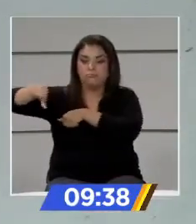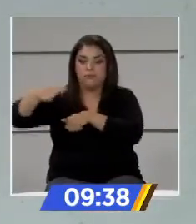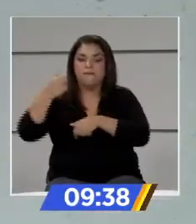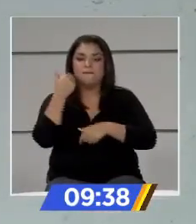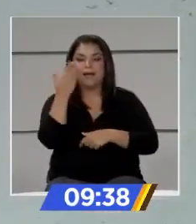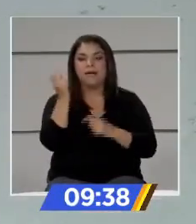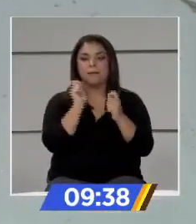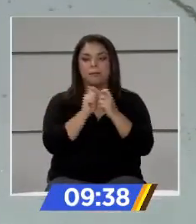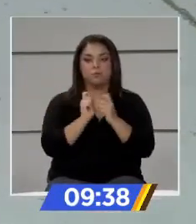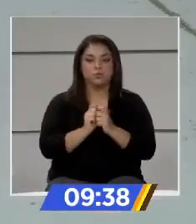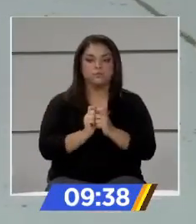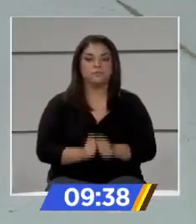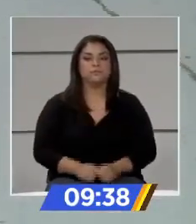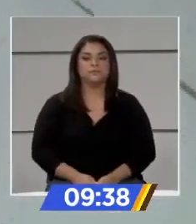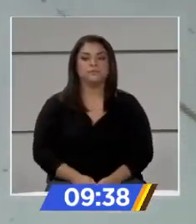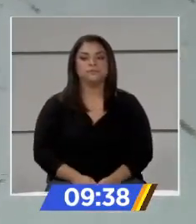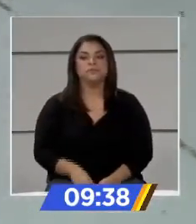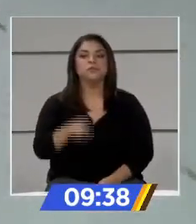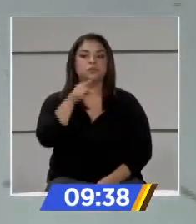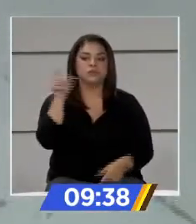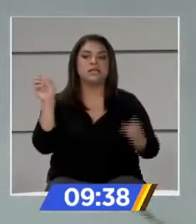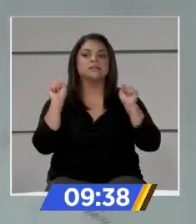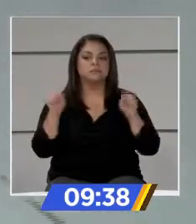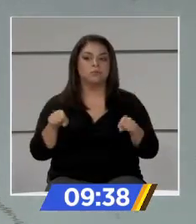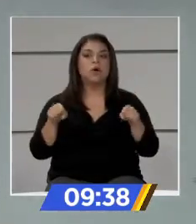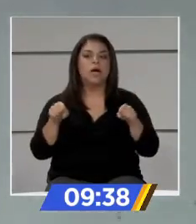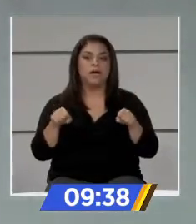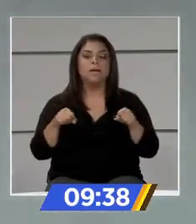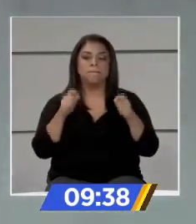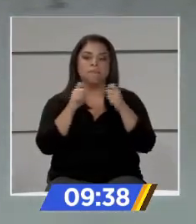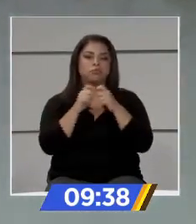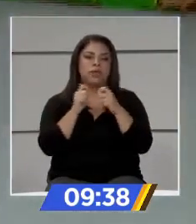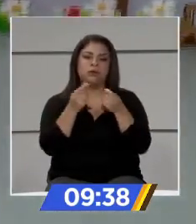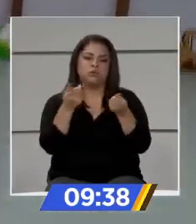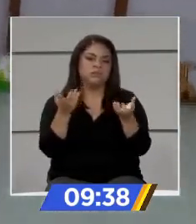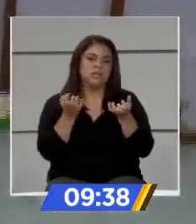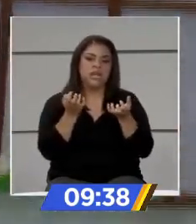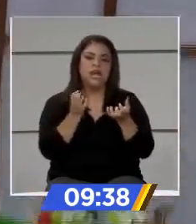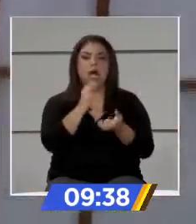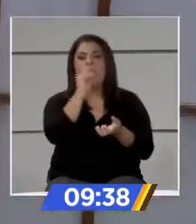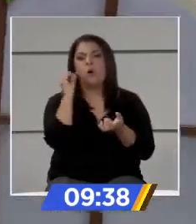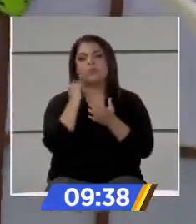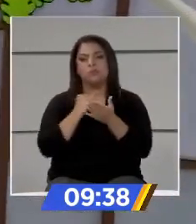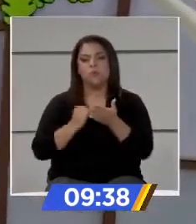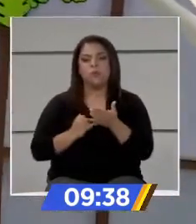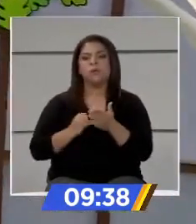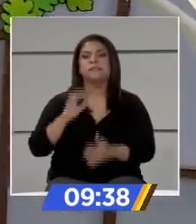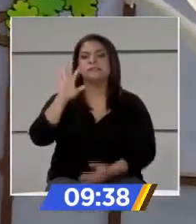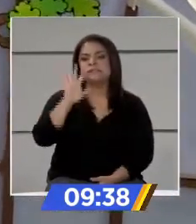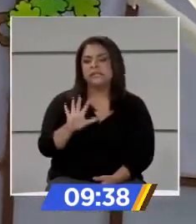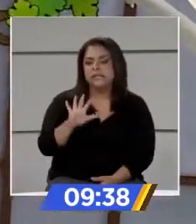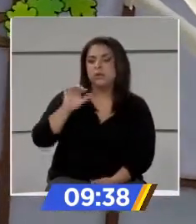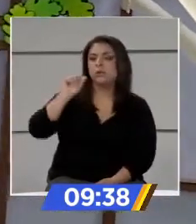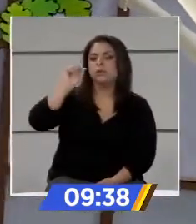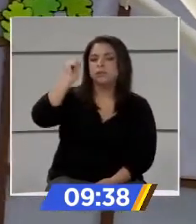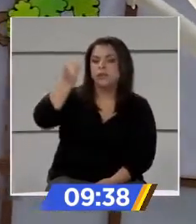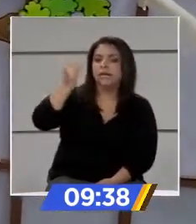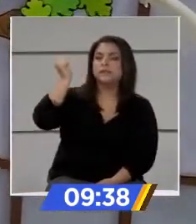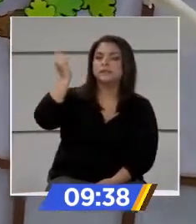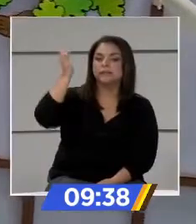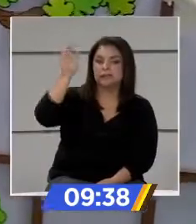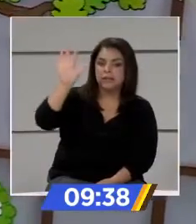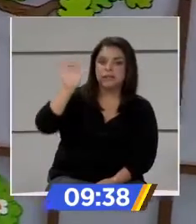los puntajes. Uh-huh. Ustedes pueden poner el puntaje que quieran. Sí, o lo pueden hacer con dibujitos 5, si quieren. 5, 10, 15, o